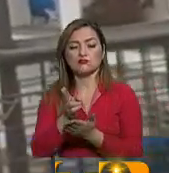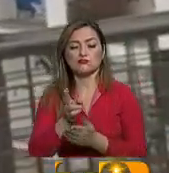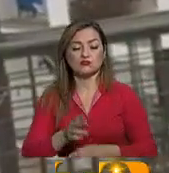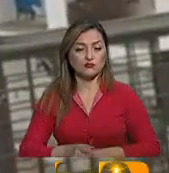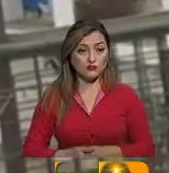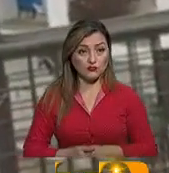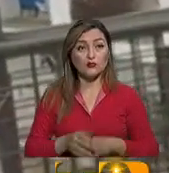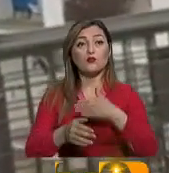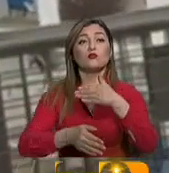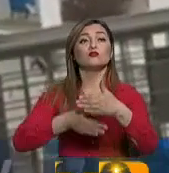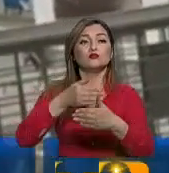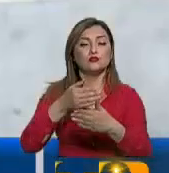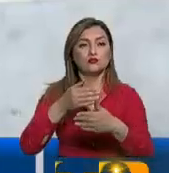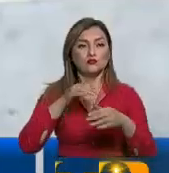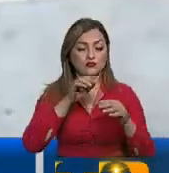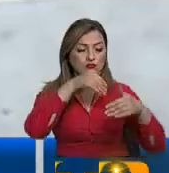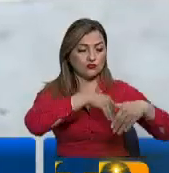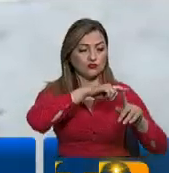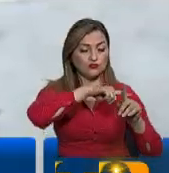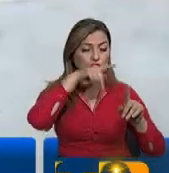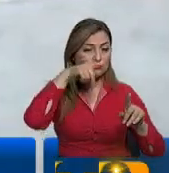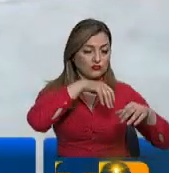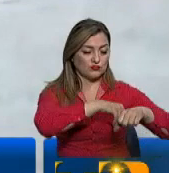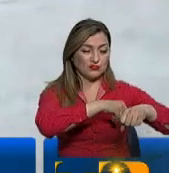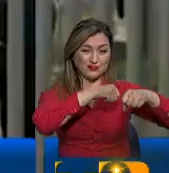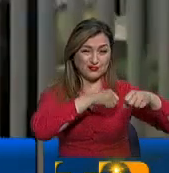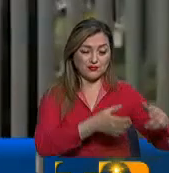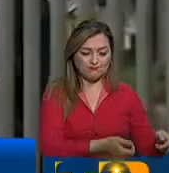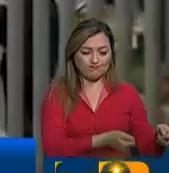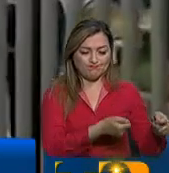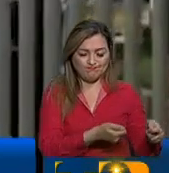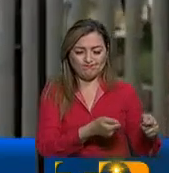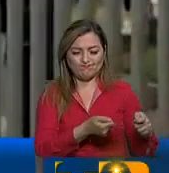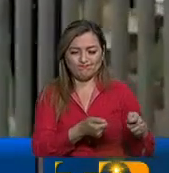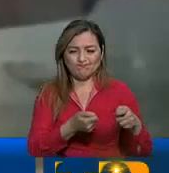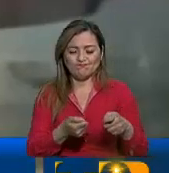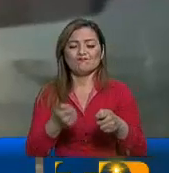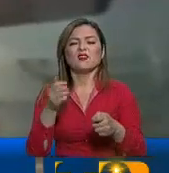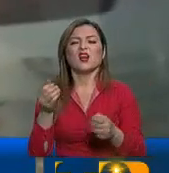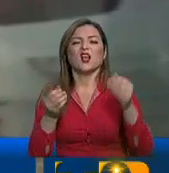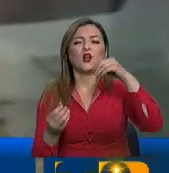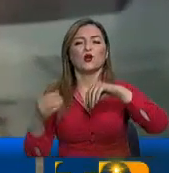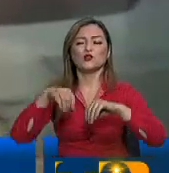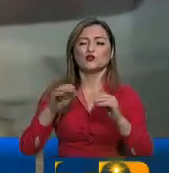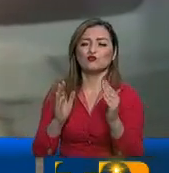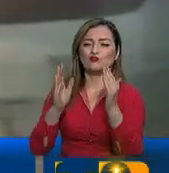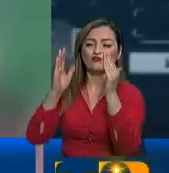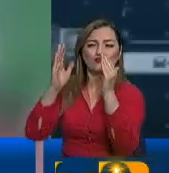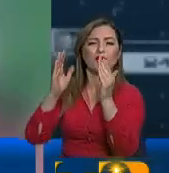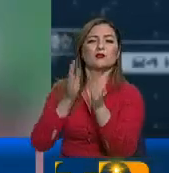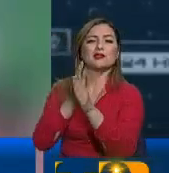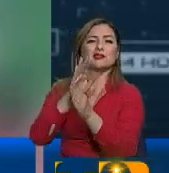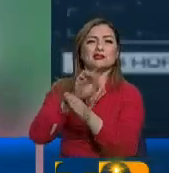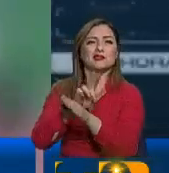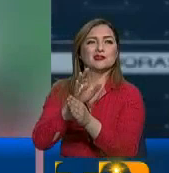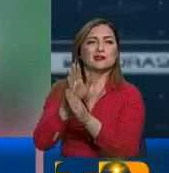proceso empezó con la exhumación en el cementerio de pedernales luego el cuerpo fue trasladado a los laboratorios de criminalística te quito